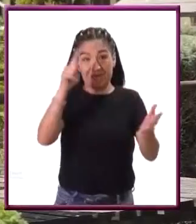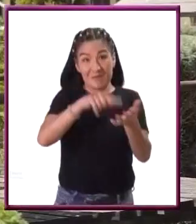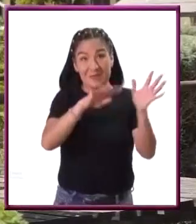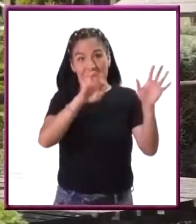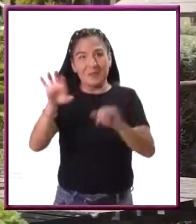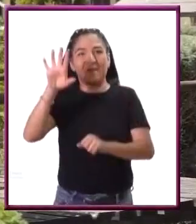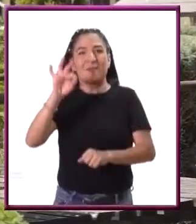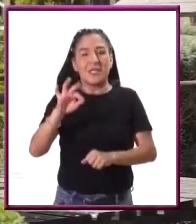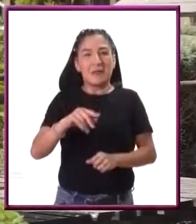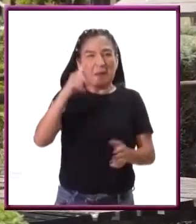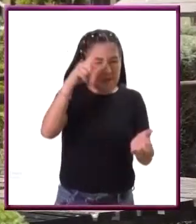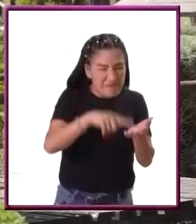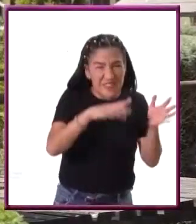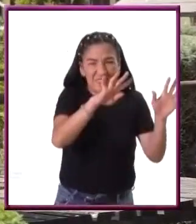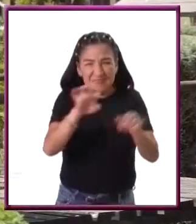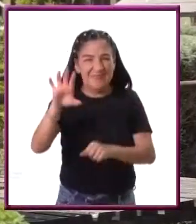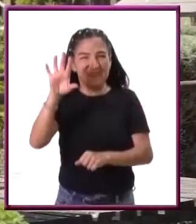1940.